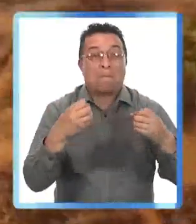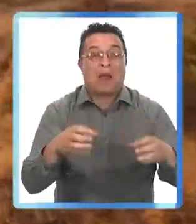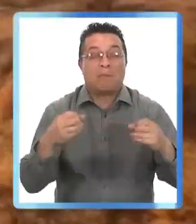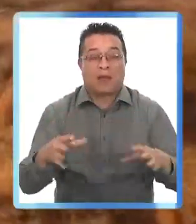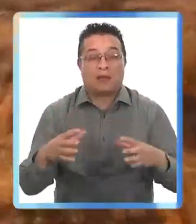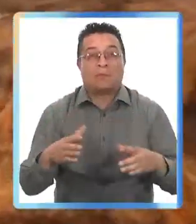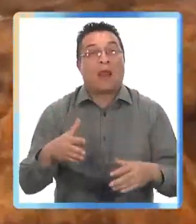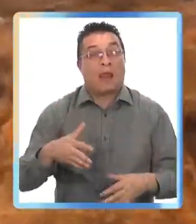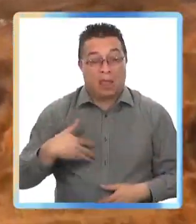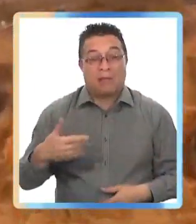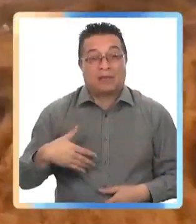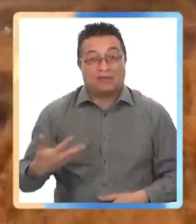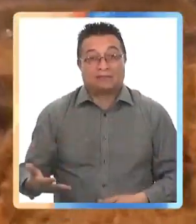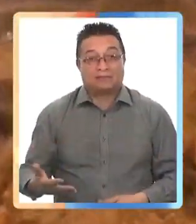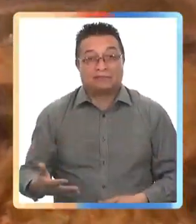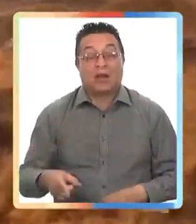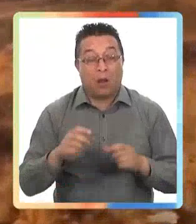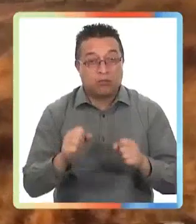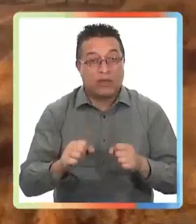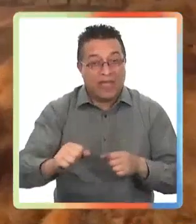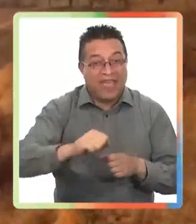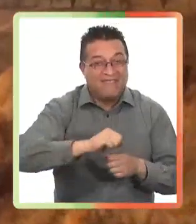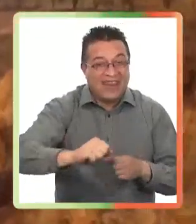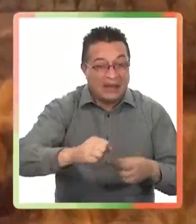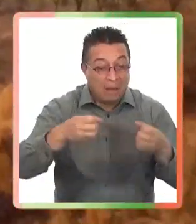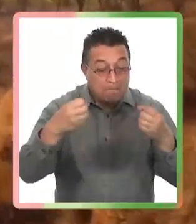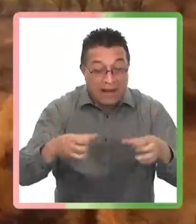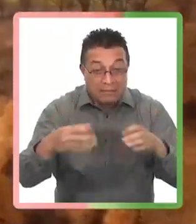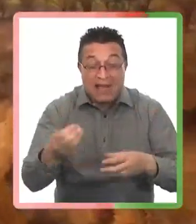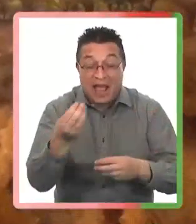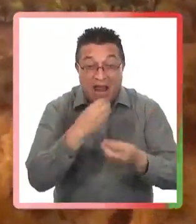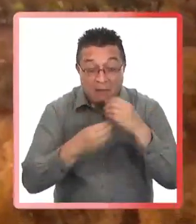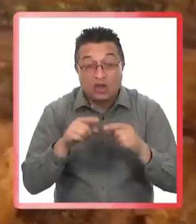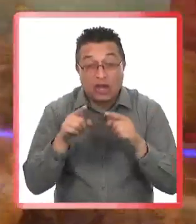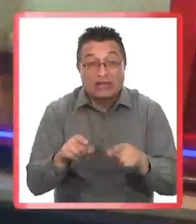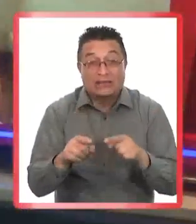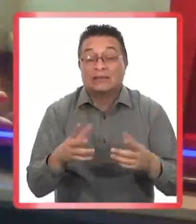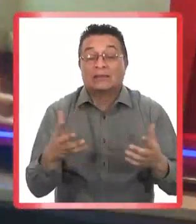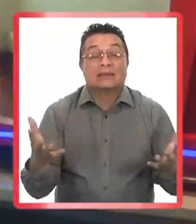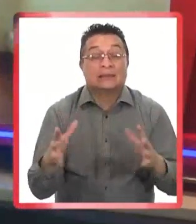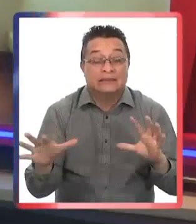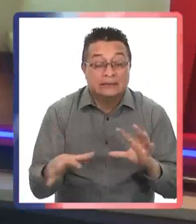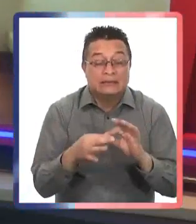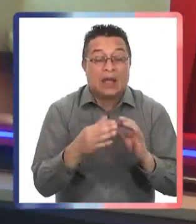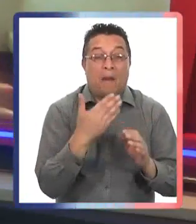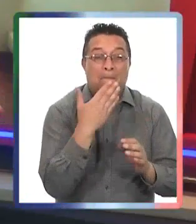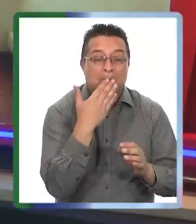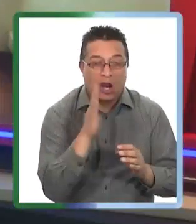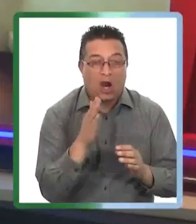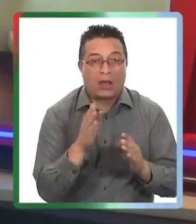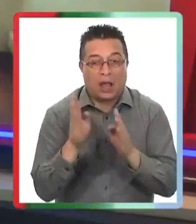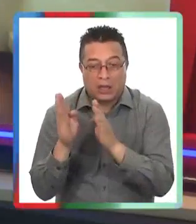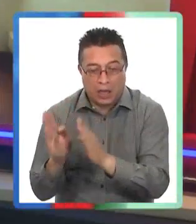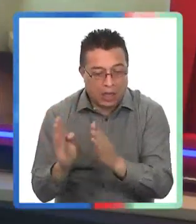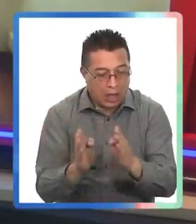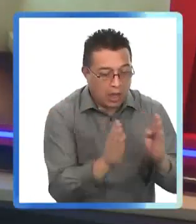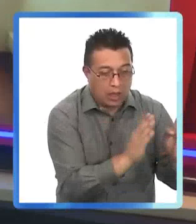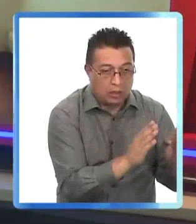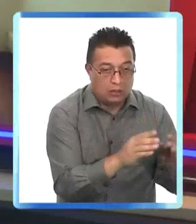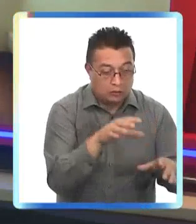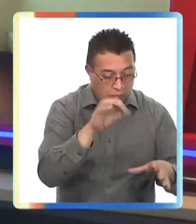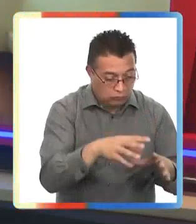esa pérdida de alimentos tiene que ver con mejorar en el fondo las cadenas, ¿cierto? Desde que se producen los alimentos hasta que se venden en